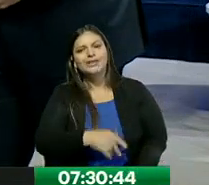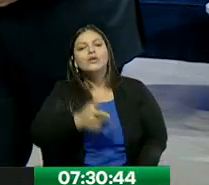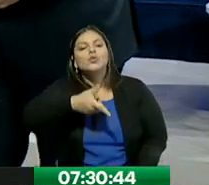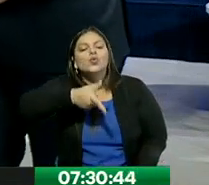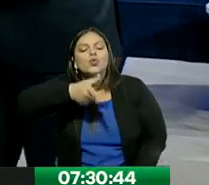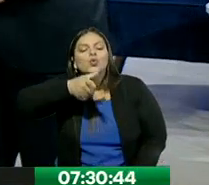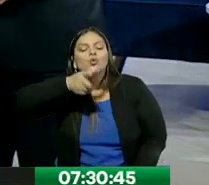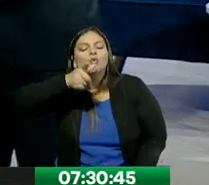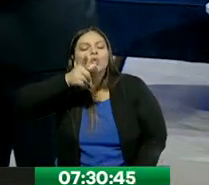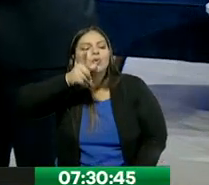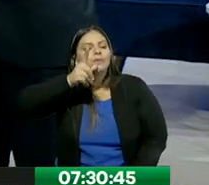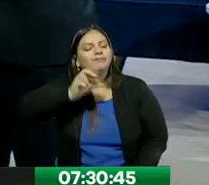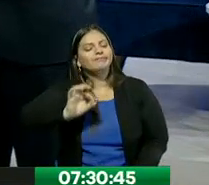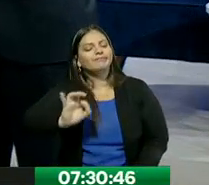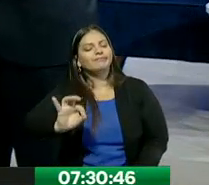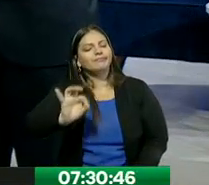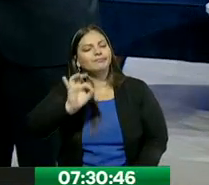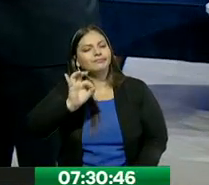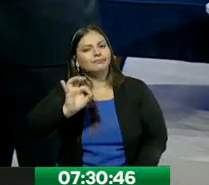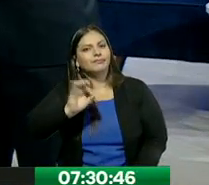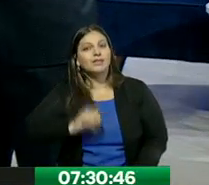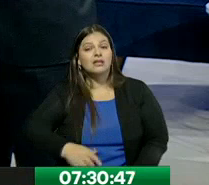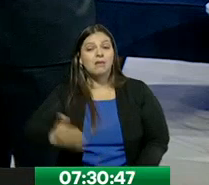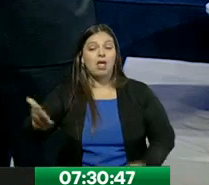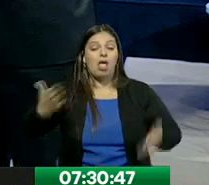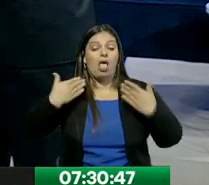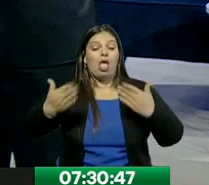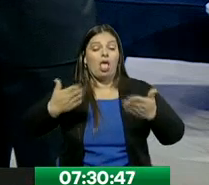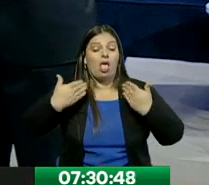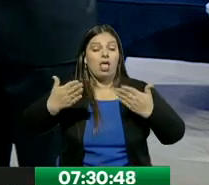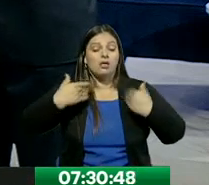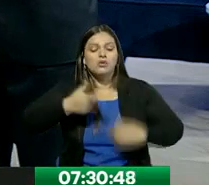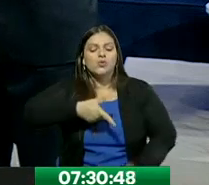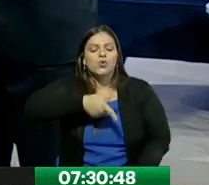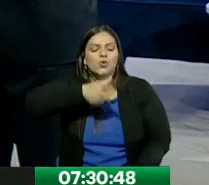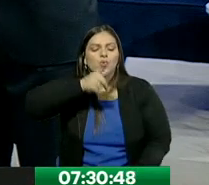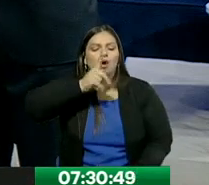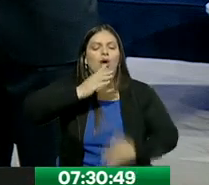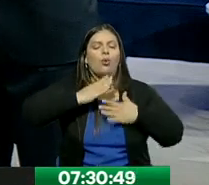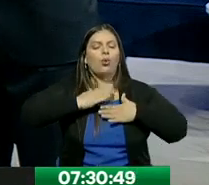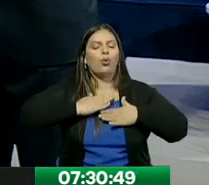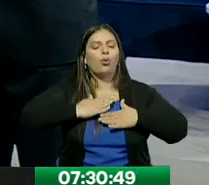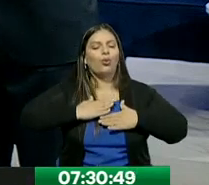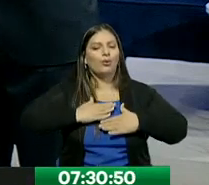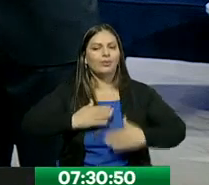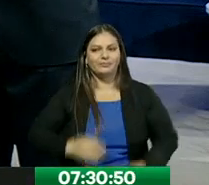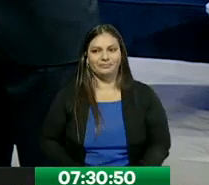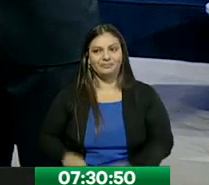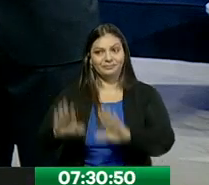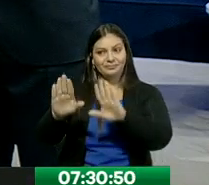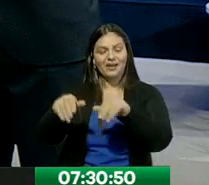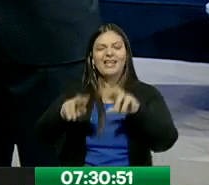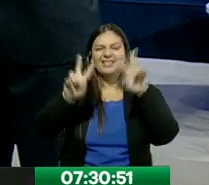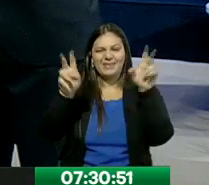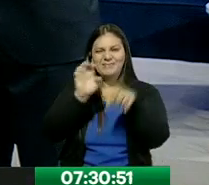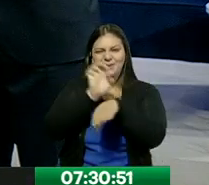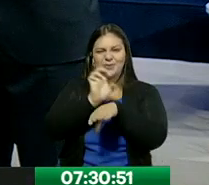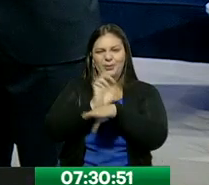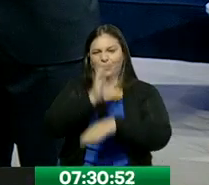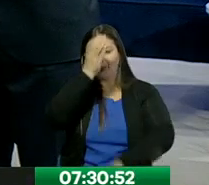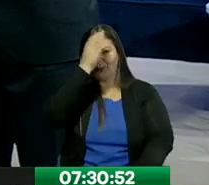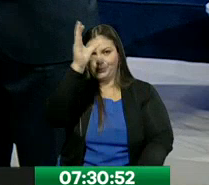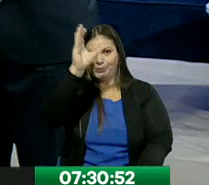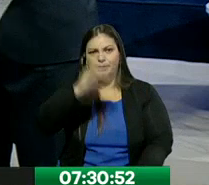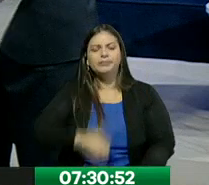el calor, ¿no? Para apagar un poco la temperatura. Bueno, y en nuestra nota intercultural les mostraremos cómo se elabora